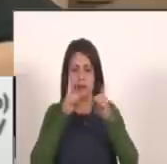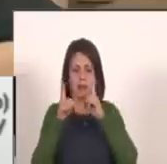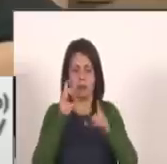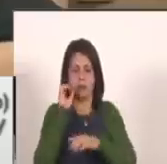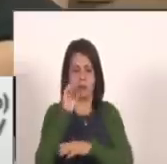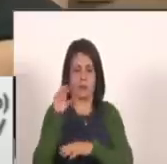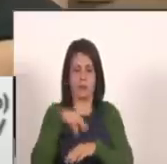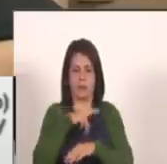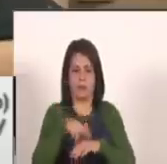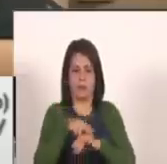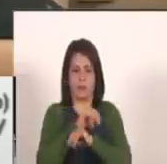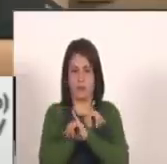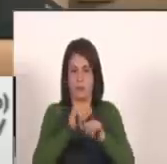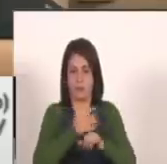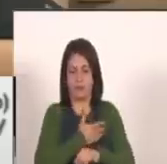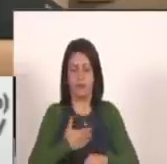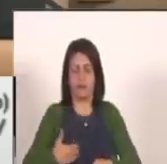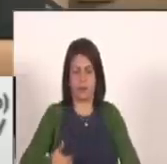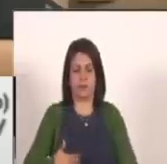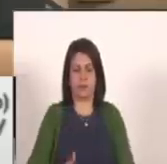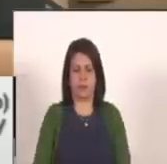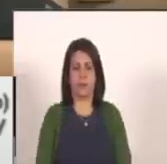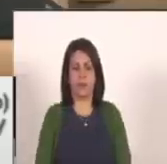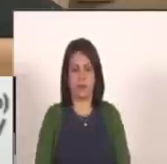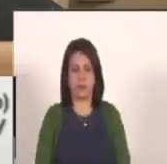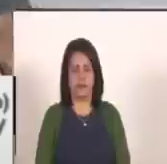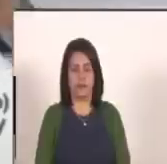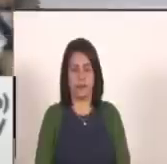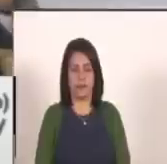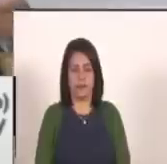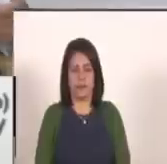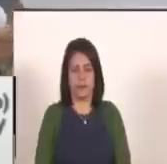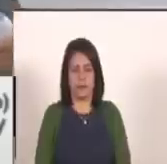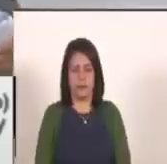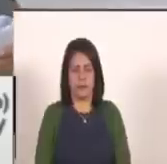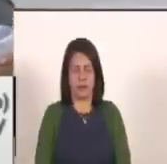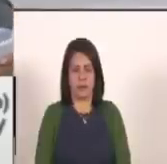y de Debates de la Asamblea Nacional. Es todo, ciudadano presidente.